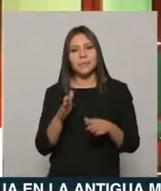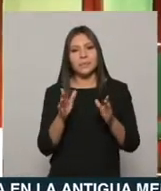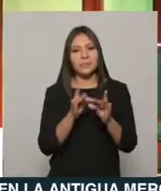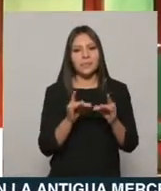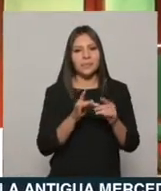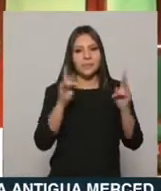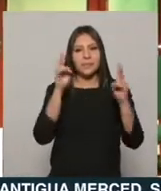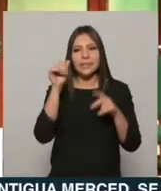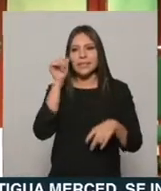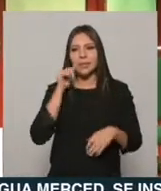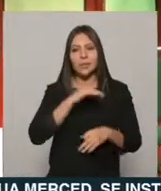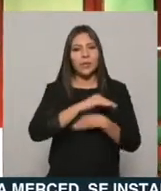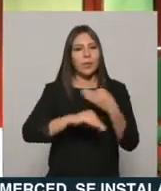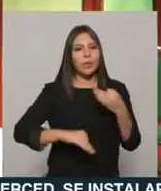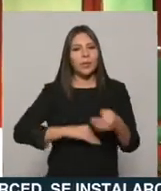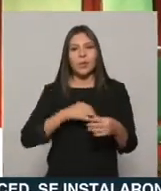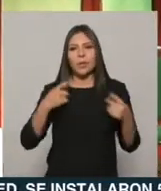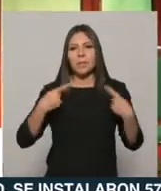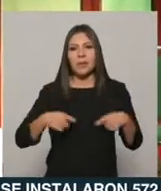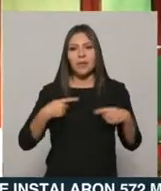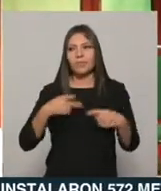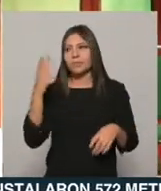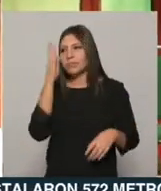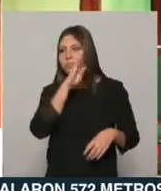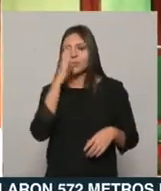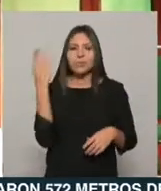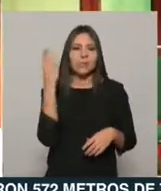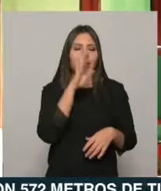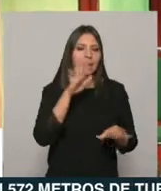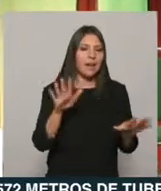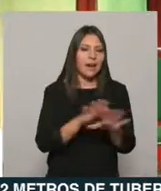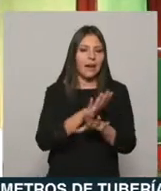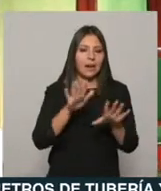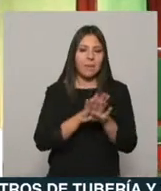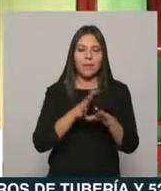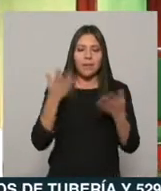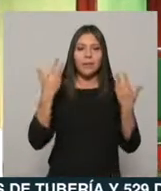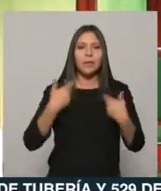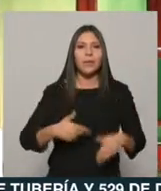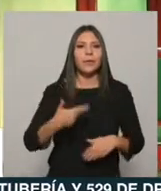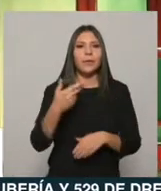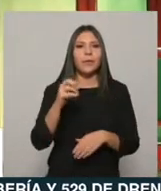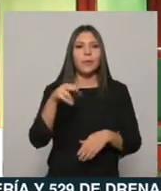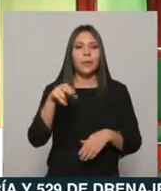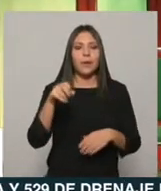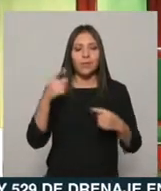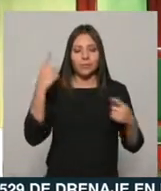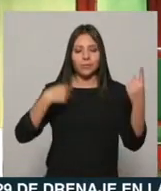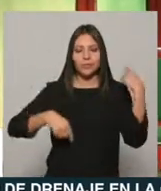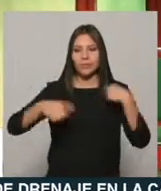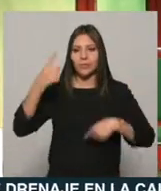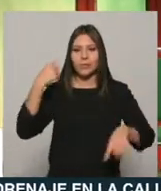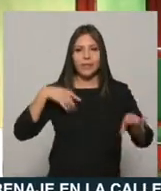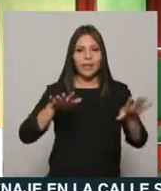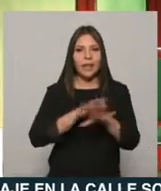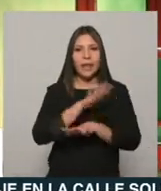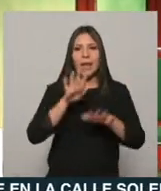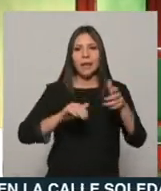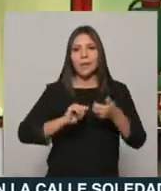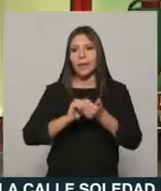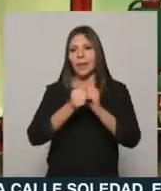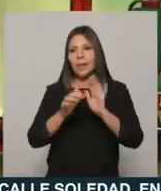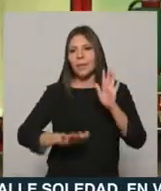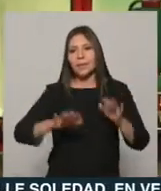los seres humanos somos hormonales. Claro. ¿Sí? Los animales son hormonales, los hombres también somos hormonales y también nos duele la cabeza,